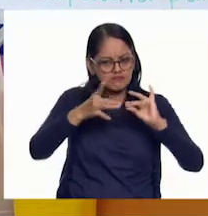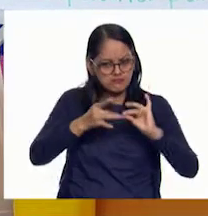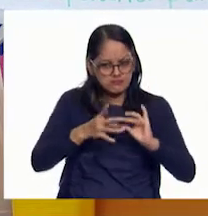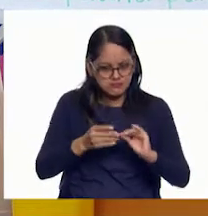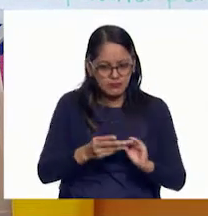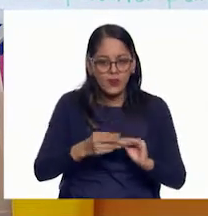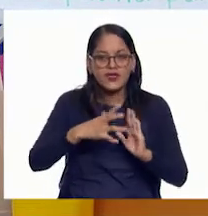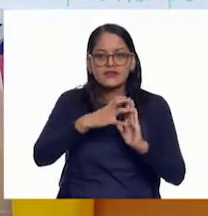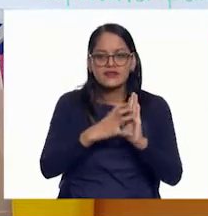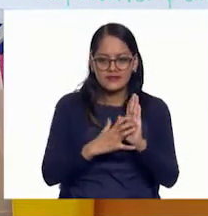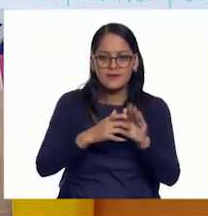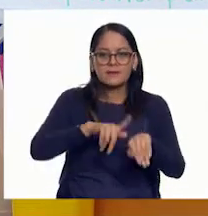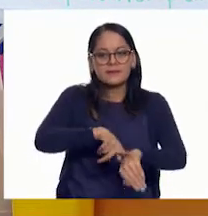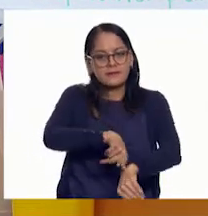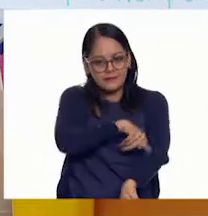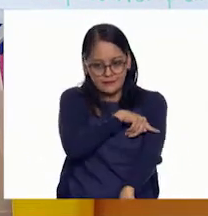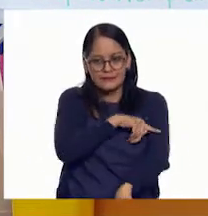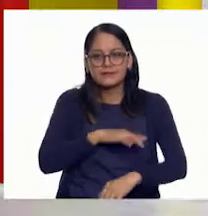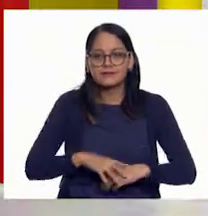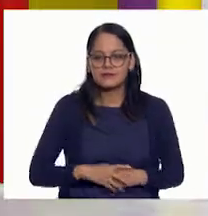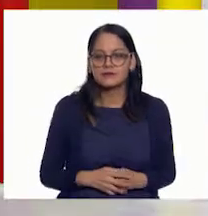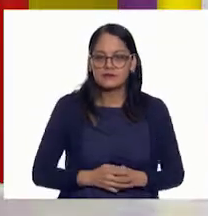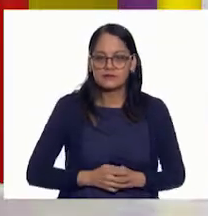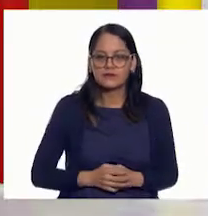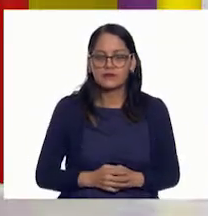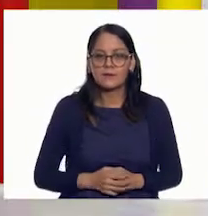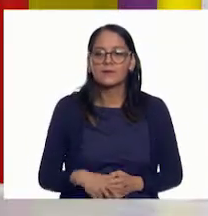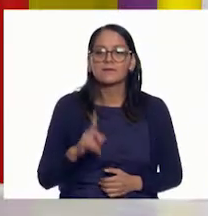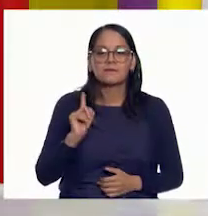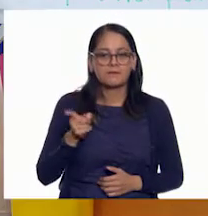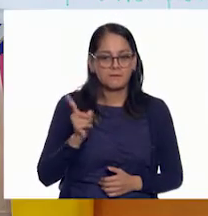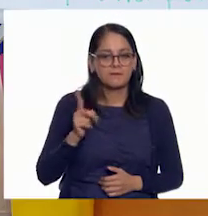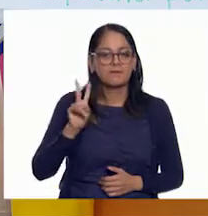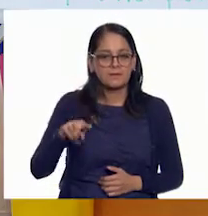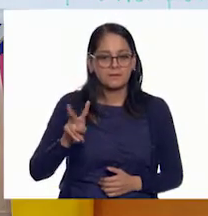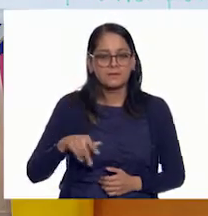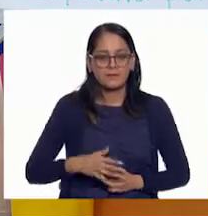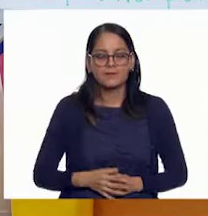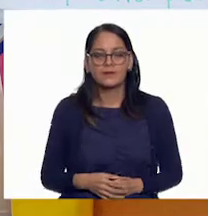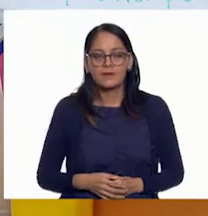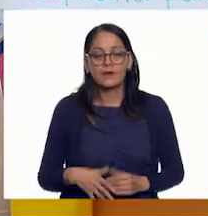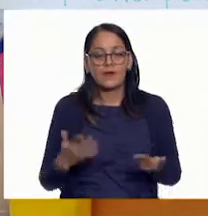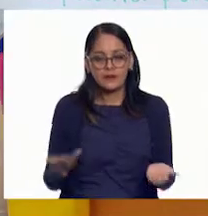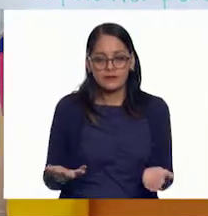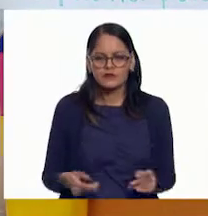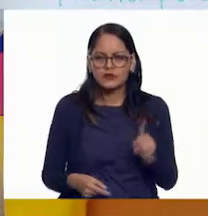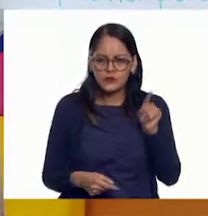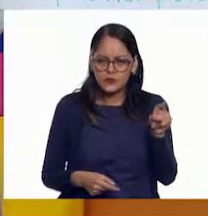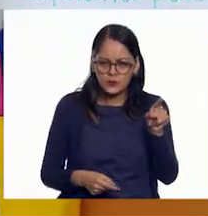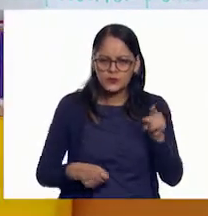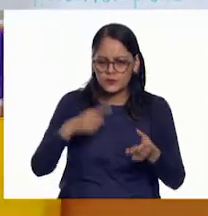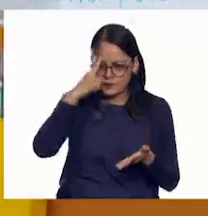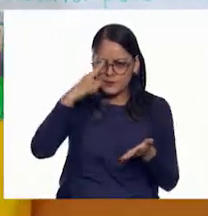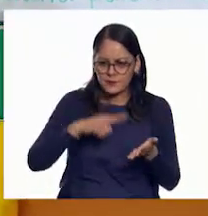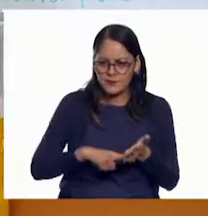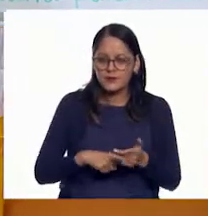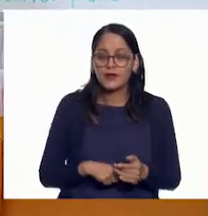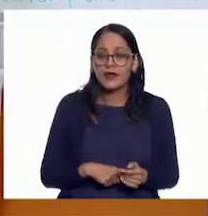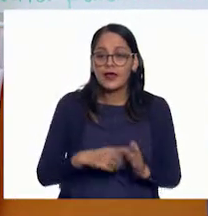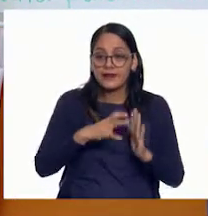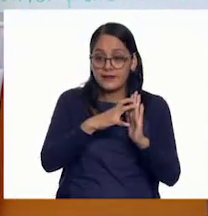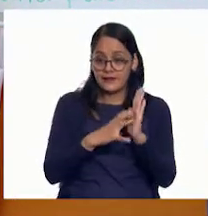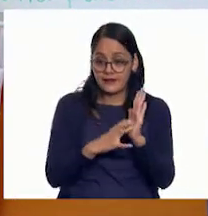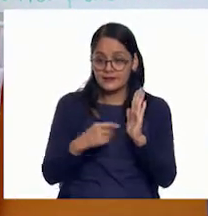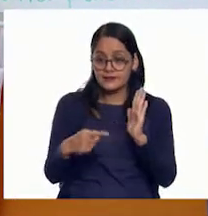texto más grande. Es verdad. Y entonces, Pili, ¿tú crees que ya el